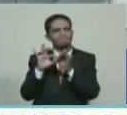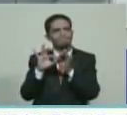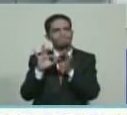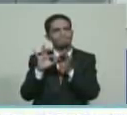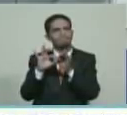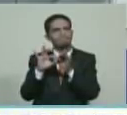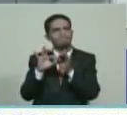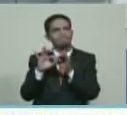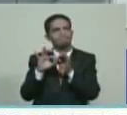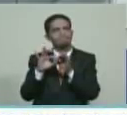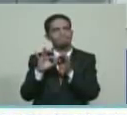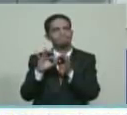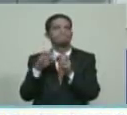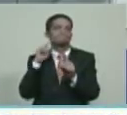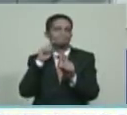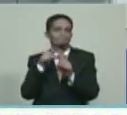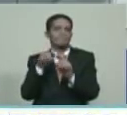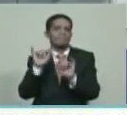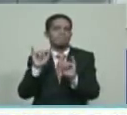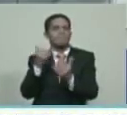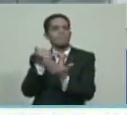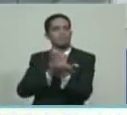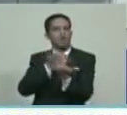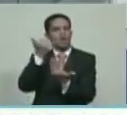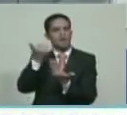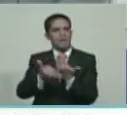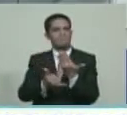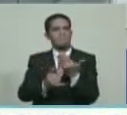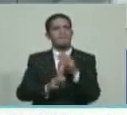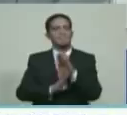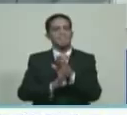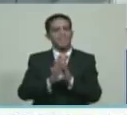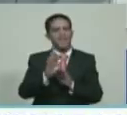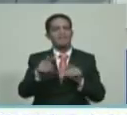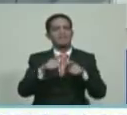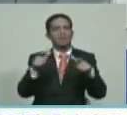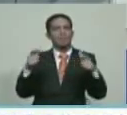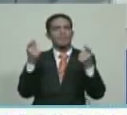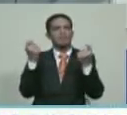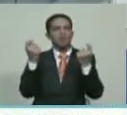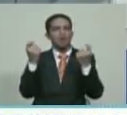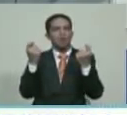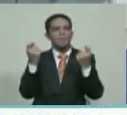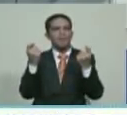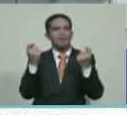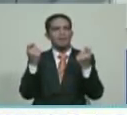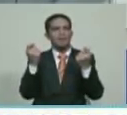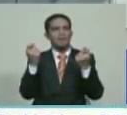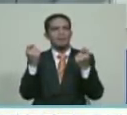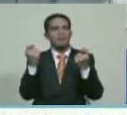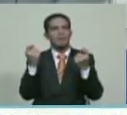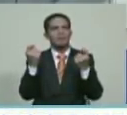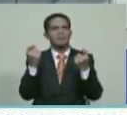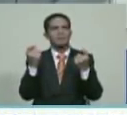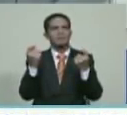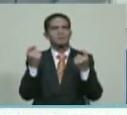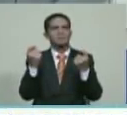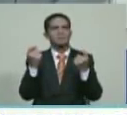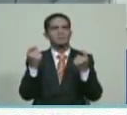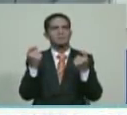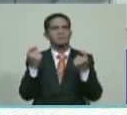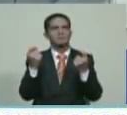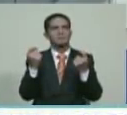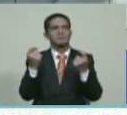programa de recuperación cree crecimiento y prosperidad económica y que corresponde al motor